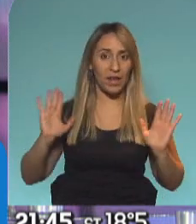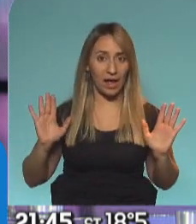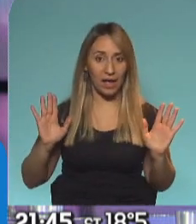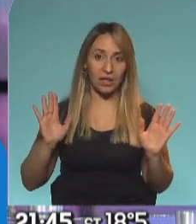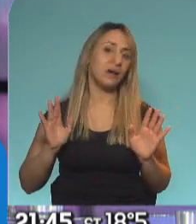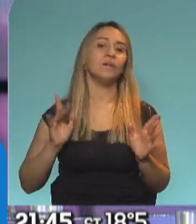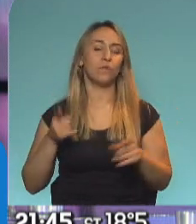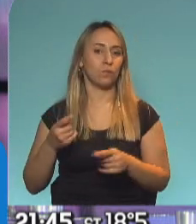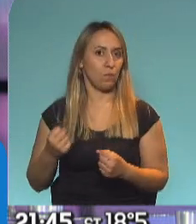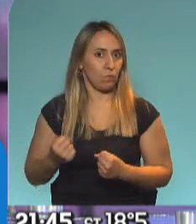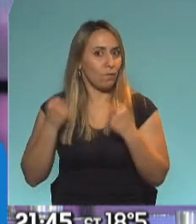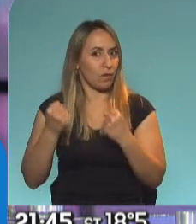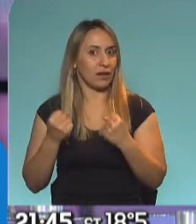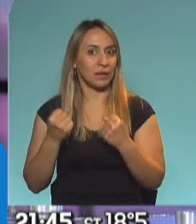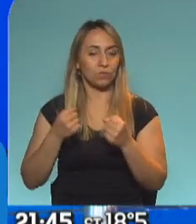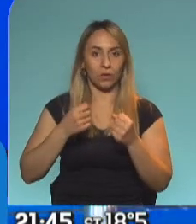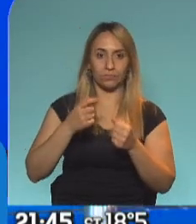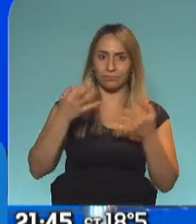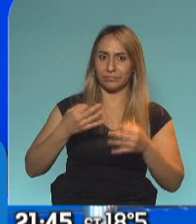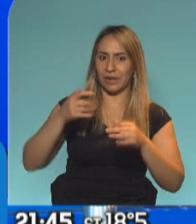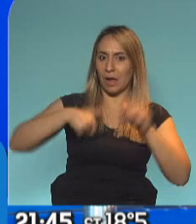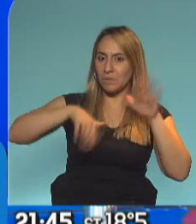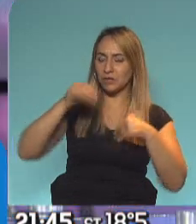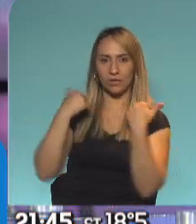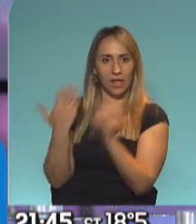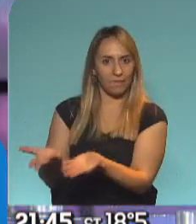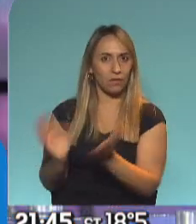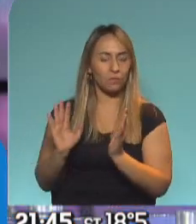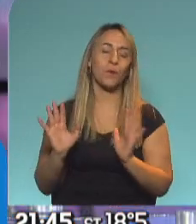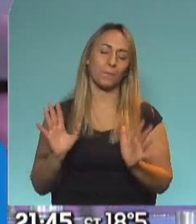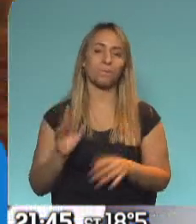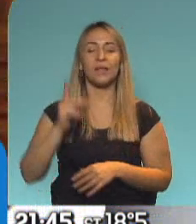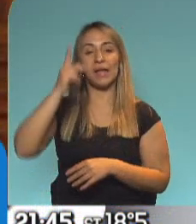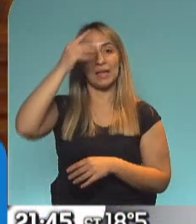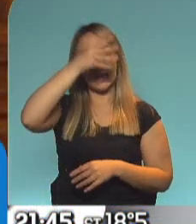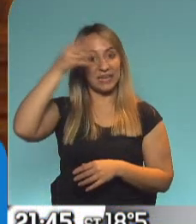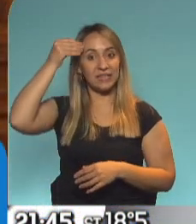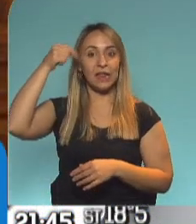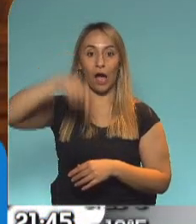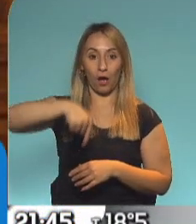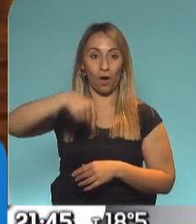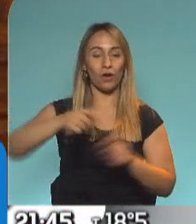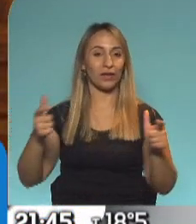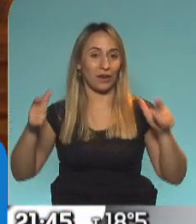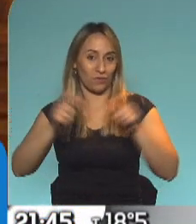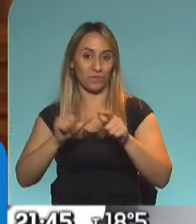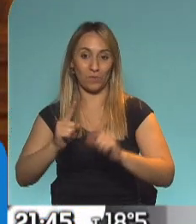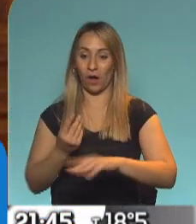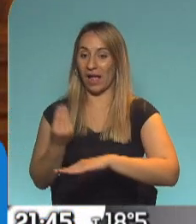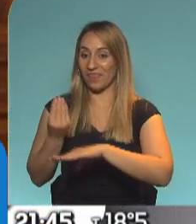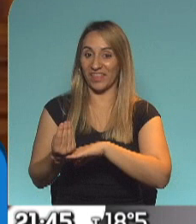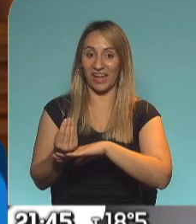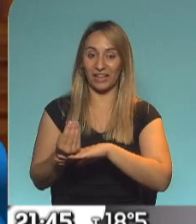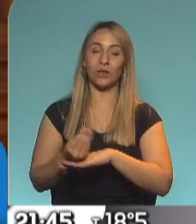en intención de voto. Se ha manifestado Cristina Fernández de Kirchner sobre el tema. Así es. Cristina Fernández de Kirchner se reunió hoy con el candidato en